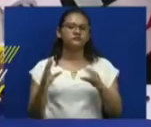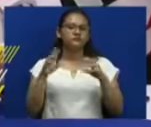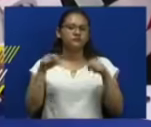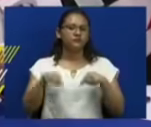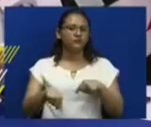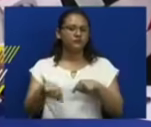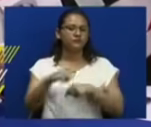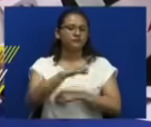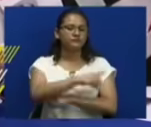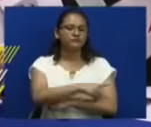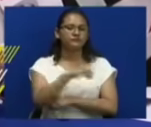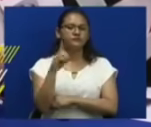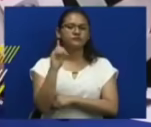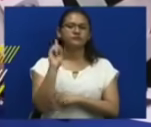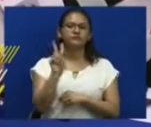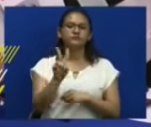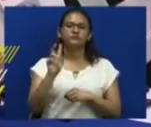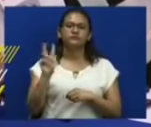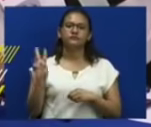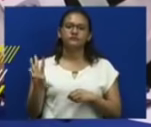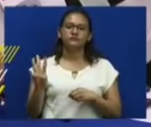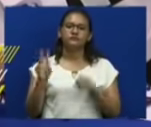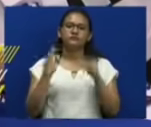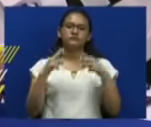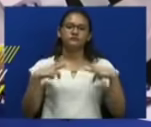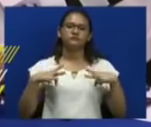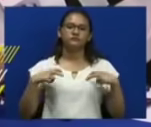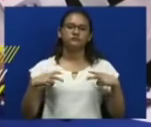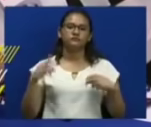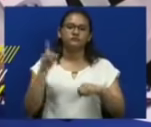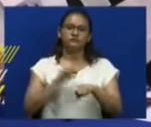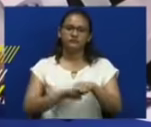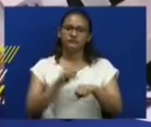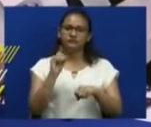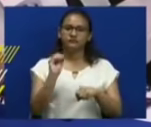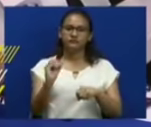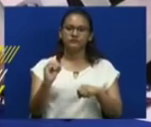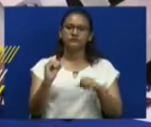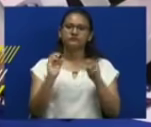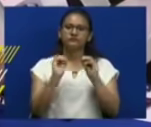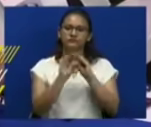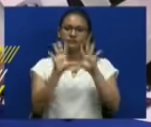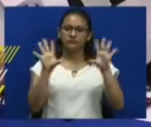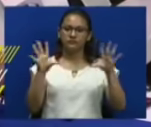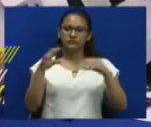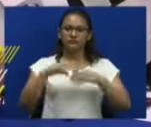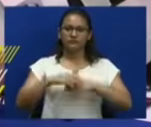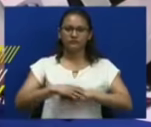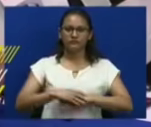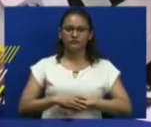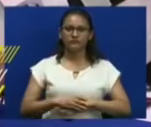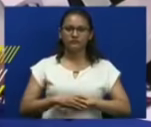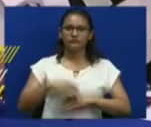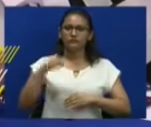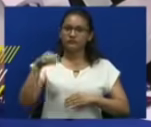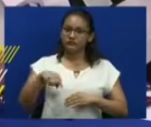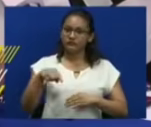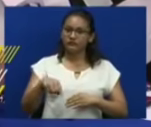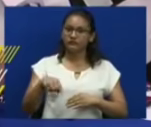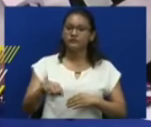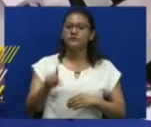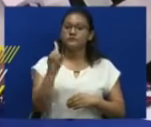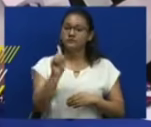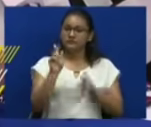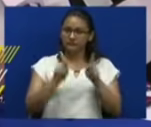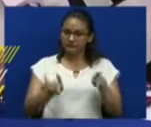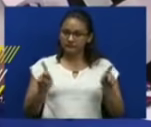al 23 de abril 10 de la mañana hoy tenemos una persona con kobe 19